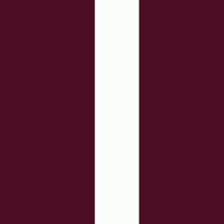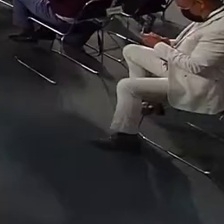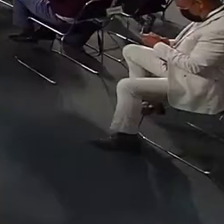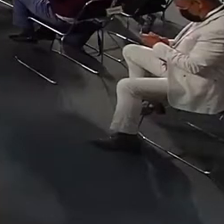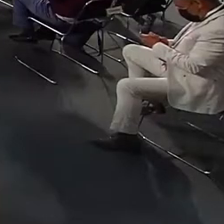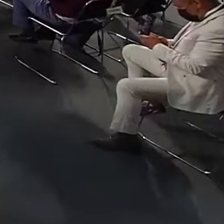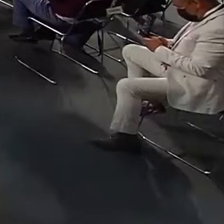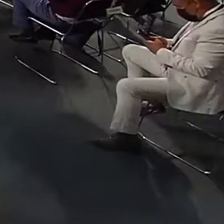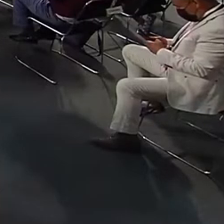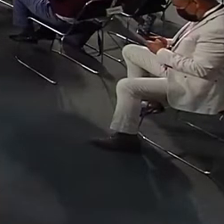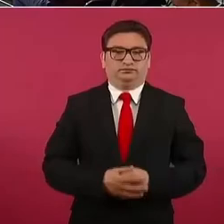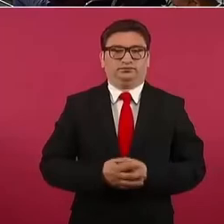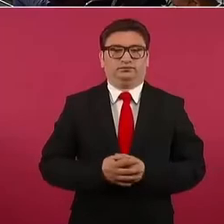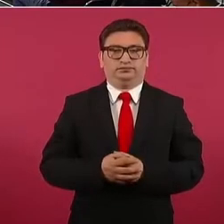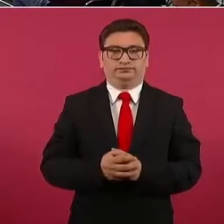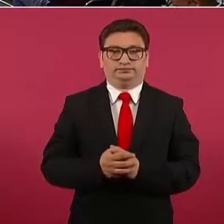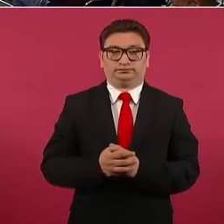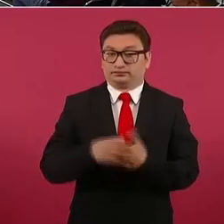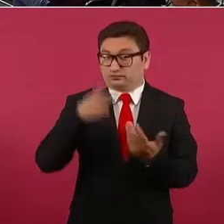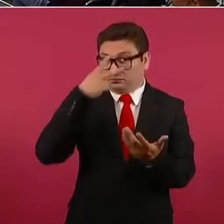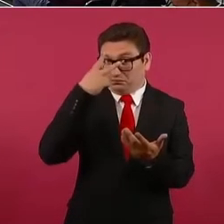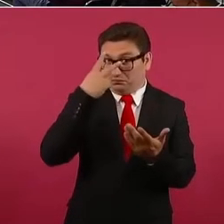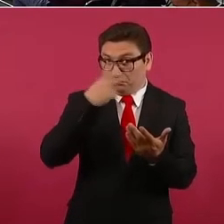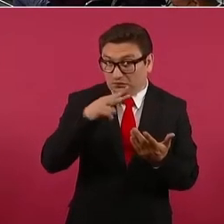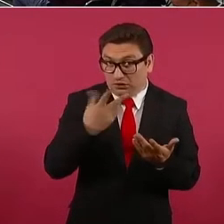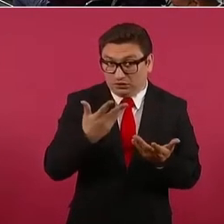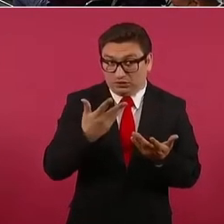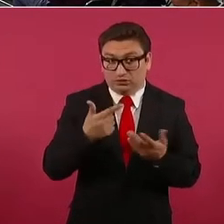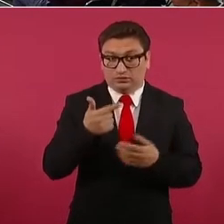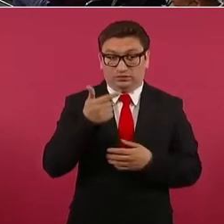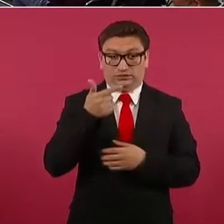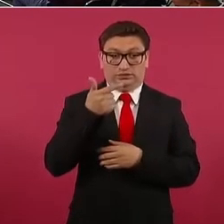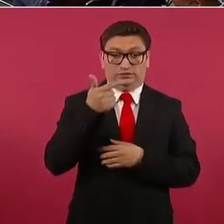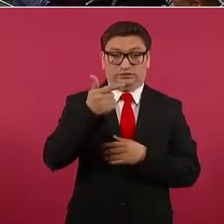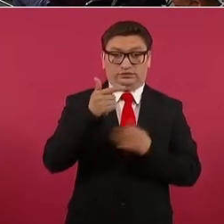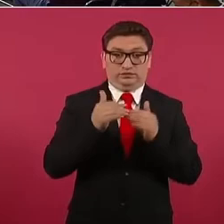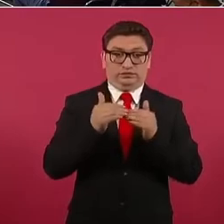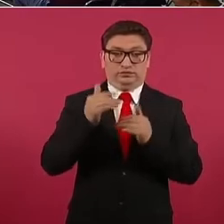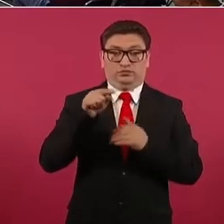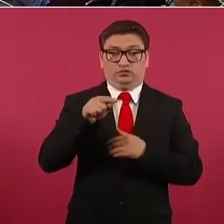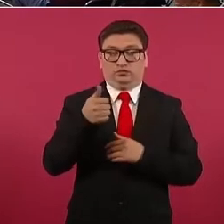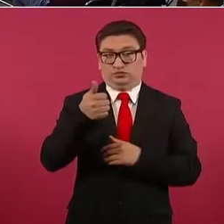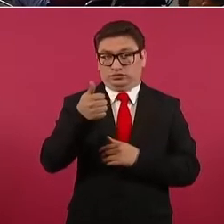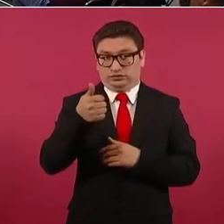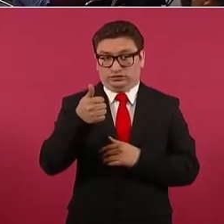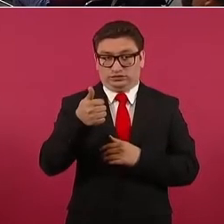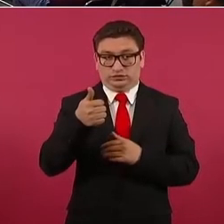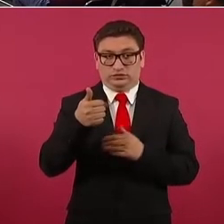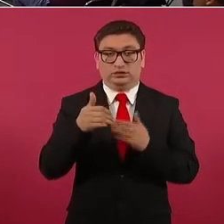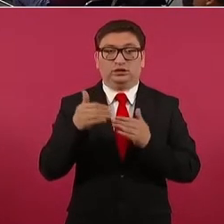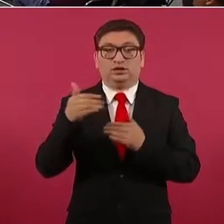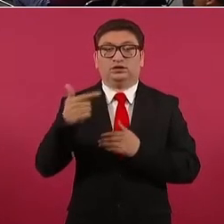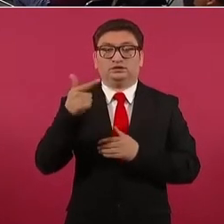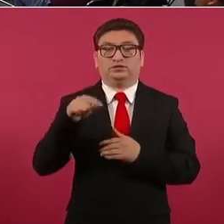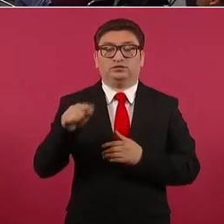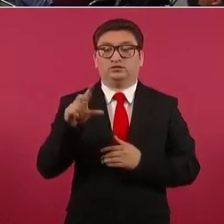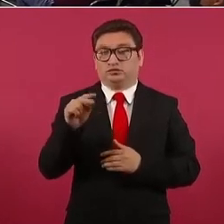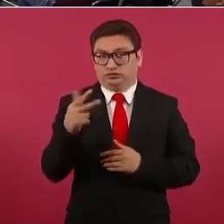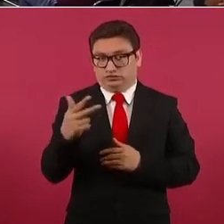Alemania y México. Y México sube de 7.6 a 7.88.